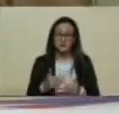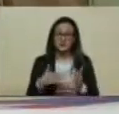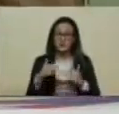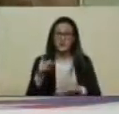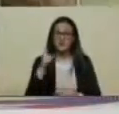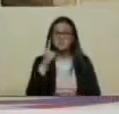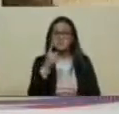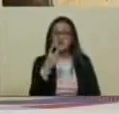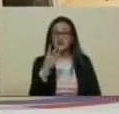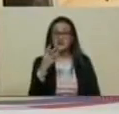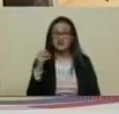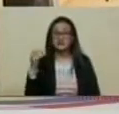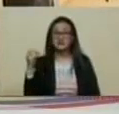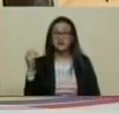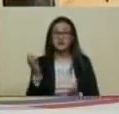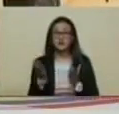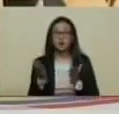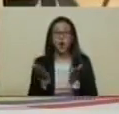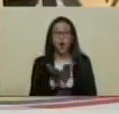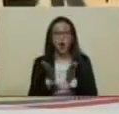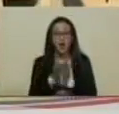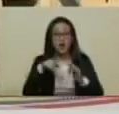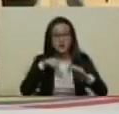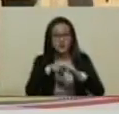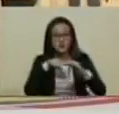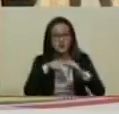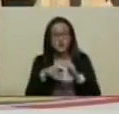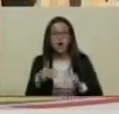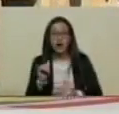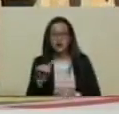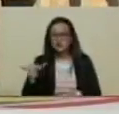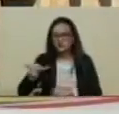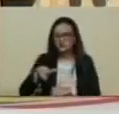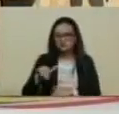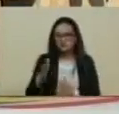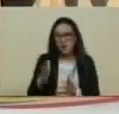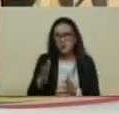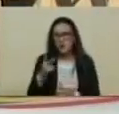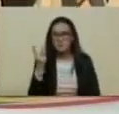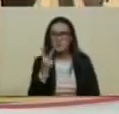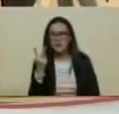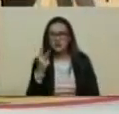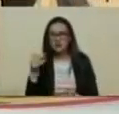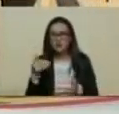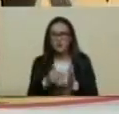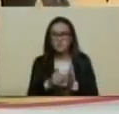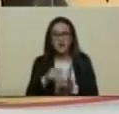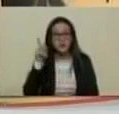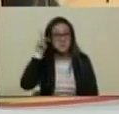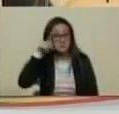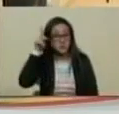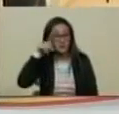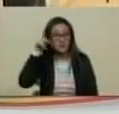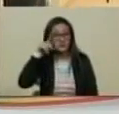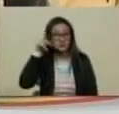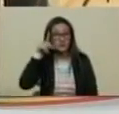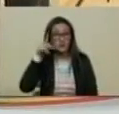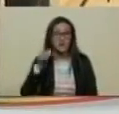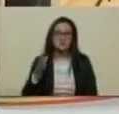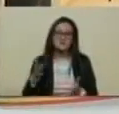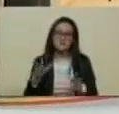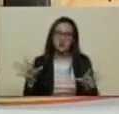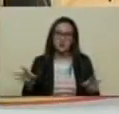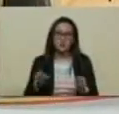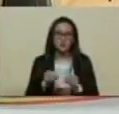de 1.300 planteles educativos, tenemos cerca de 22.000 educadoras, un aproximado